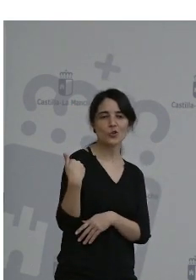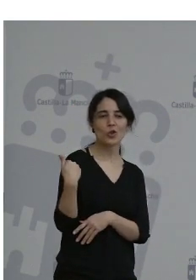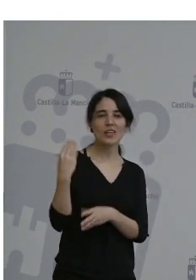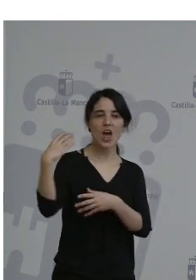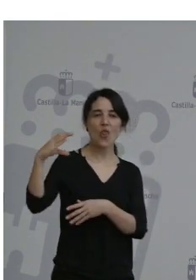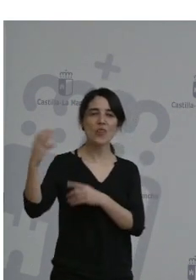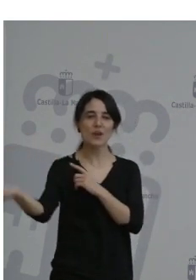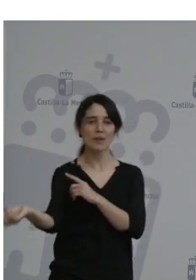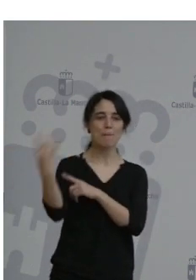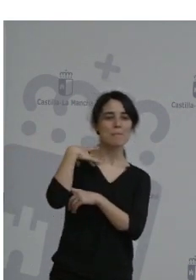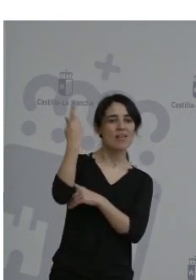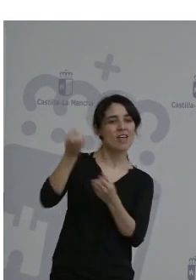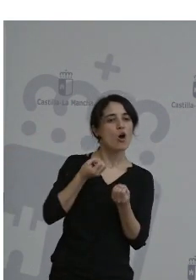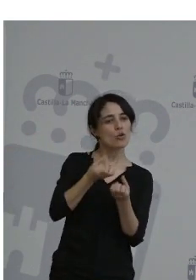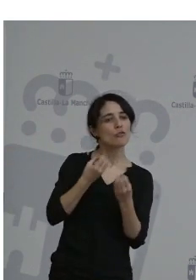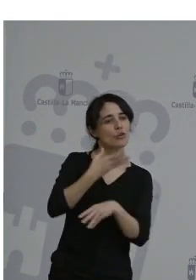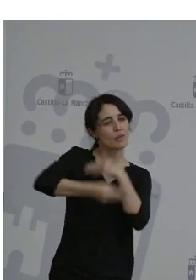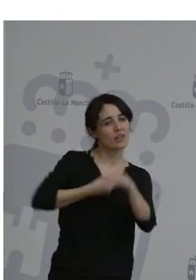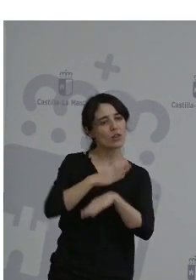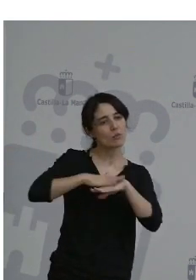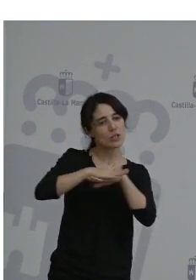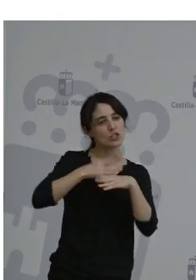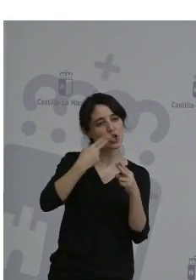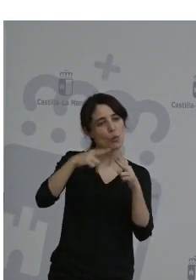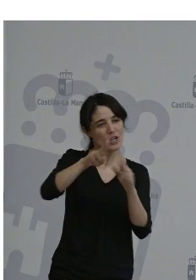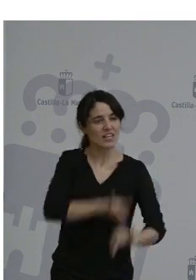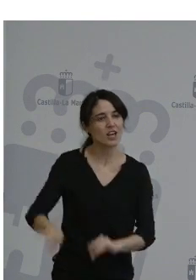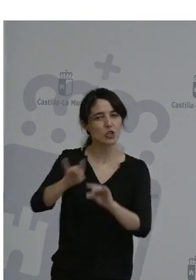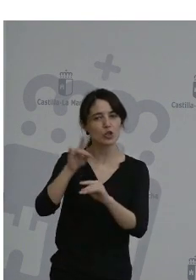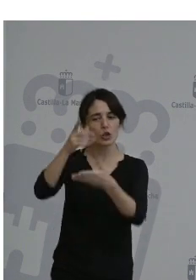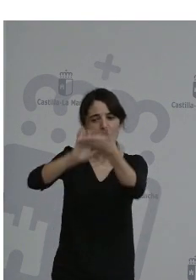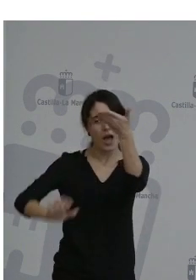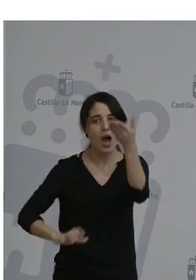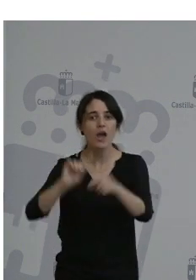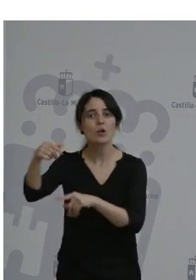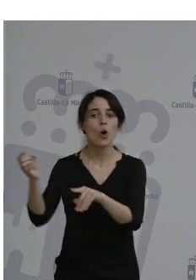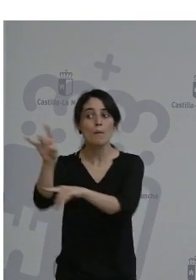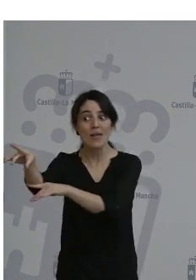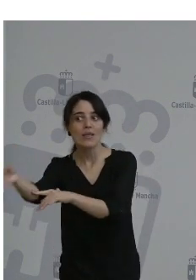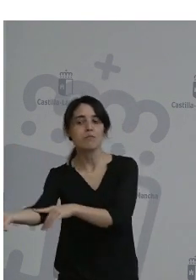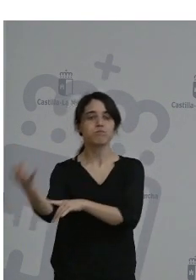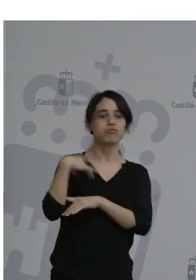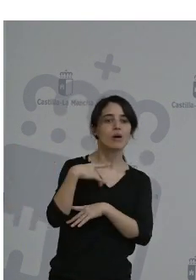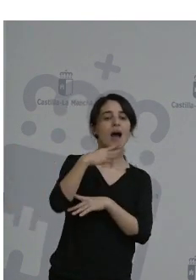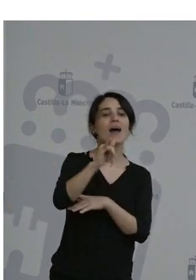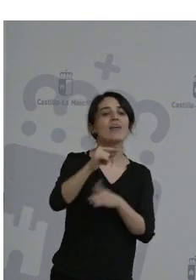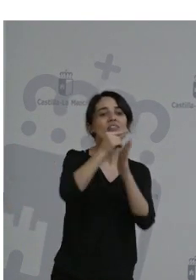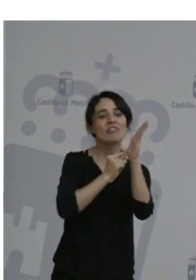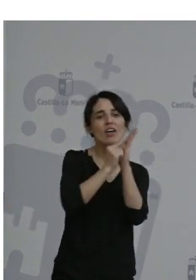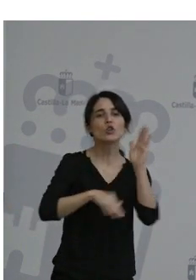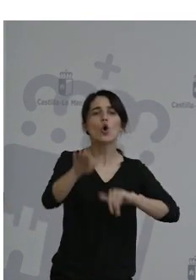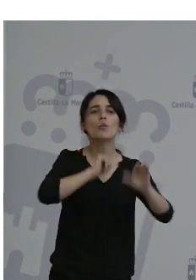CERMI un informe que ha hecho el Ministerio de Política Territorial, en el que daba un montón de datos sobre la convocatoria del 2007,